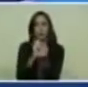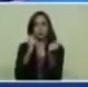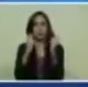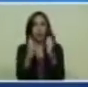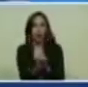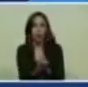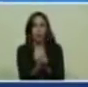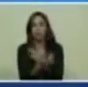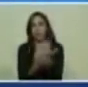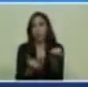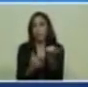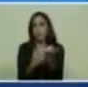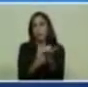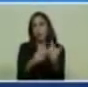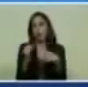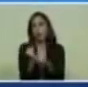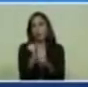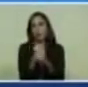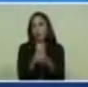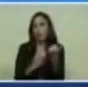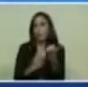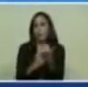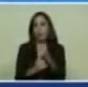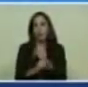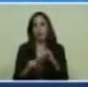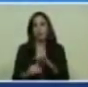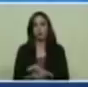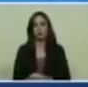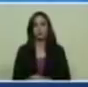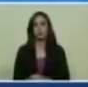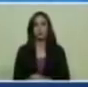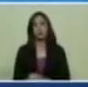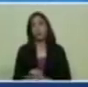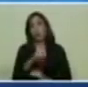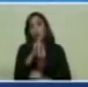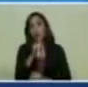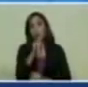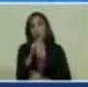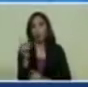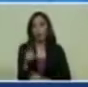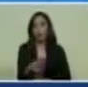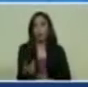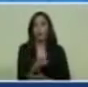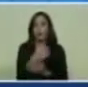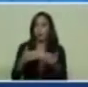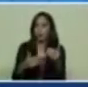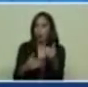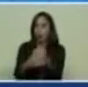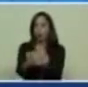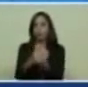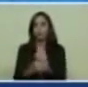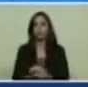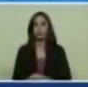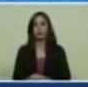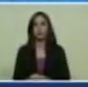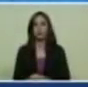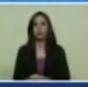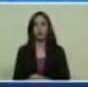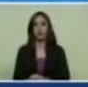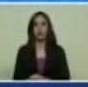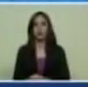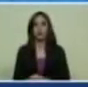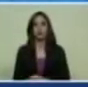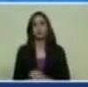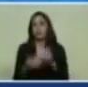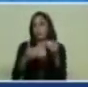a favor de los trabajadores. Y en ese sentido anuncio que vamos a continuar por lo menos